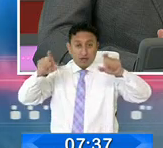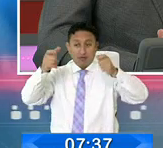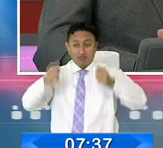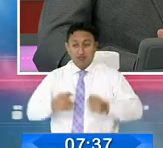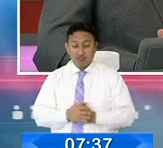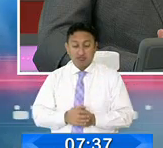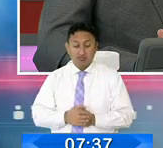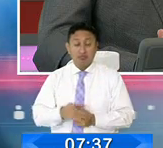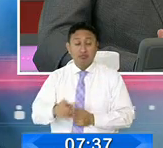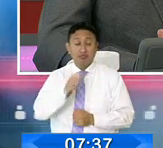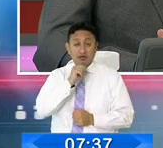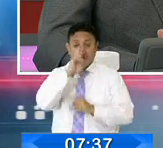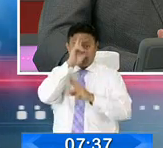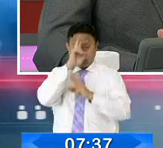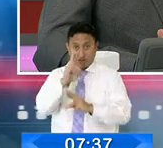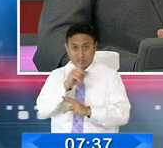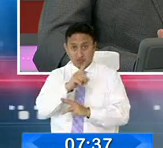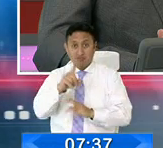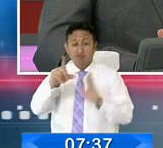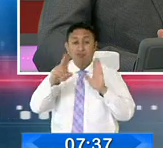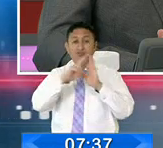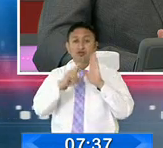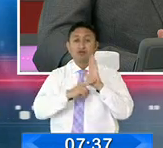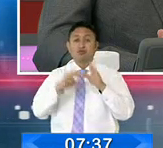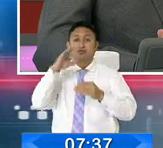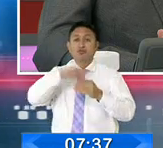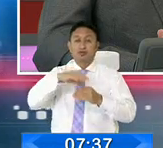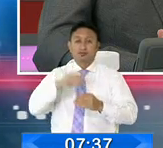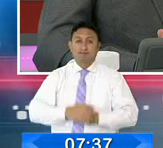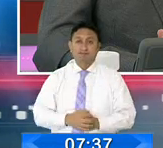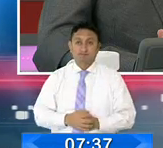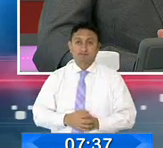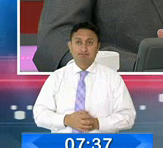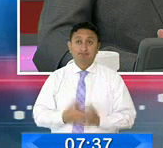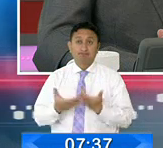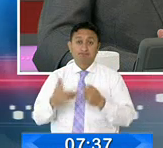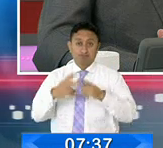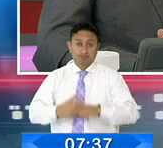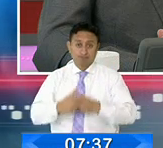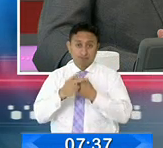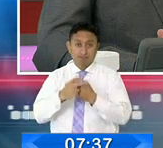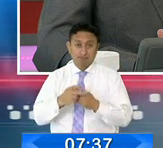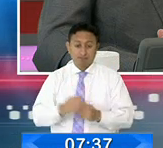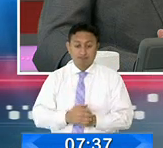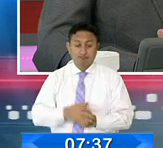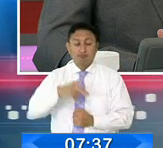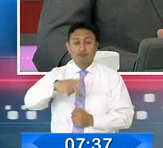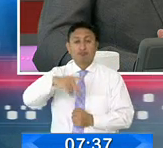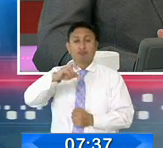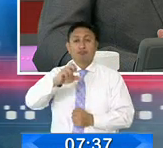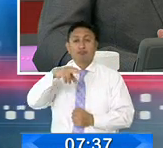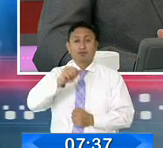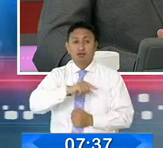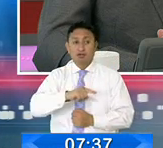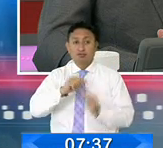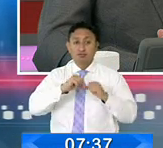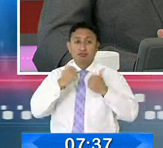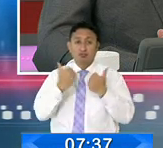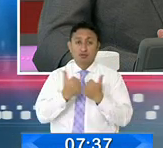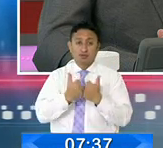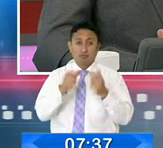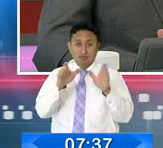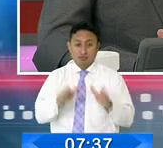están violando claramente las reglas electorales. Eso para iniciar. Jimena Peña ha sido asambleísta durante los